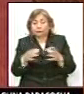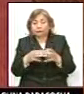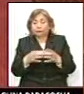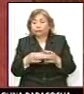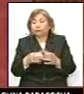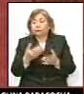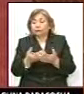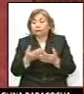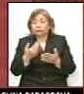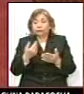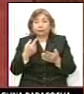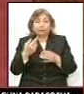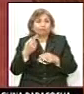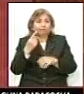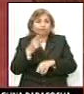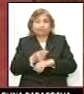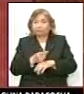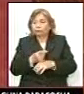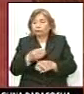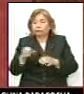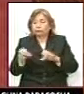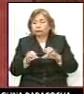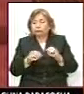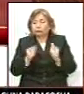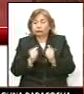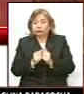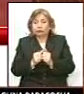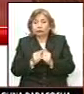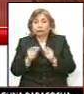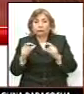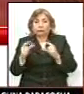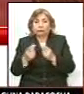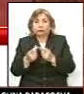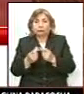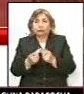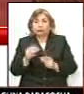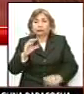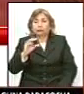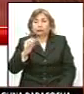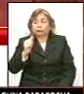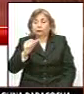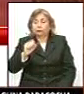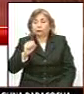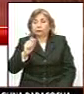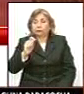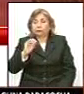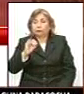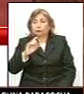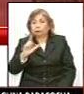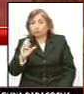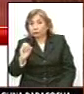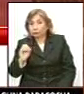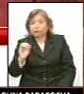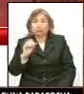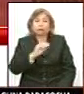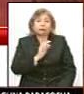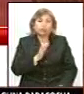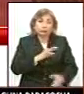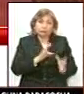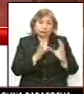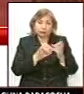ante un incidente que se produjo entre los congresistas Jorge del Castillo y Manuel Dahmer.